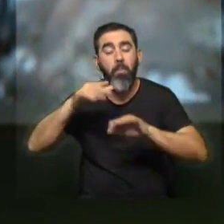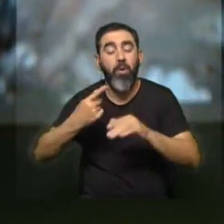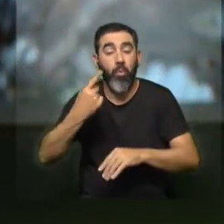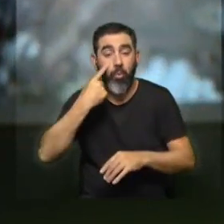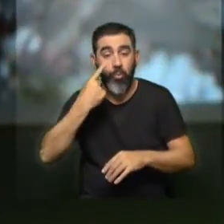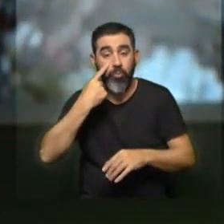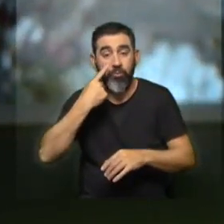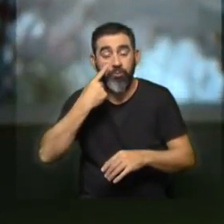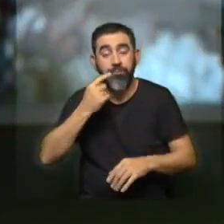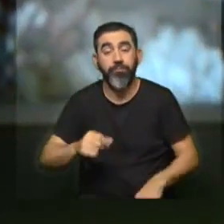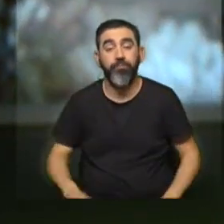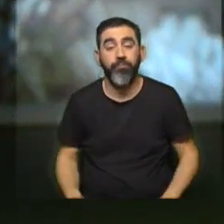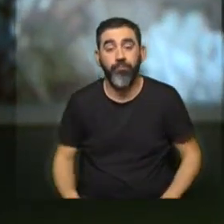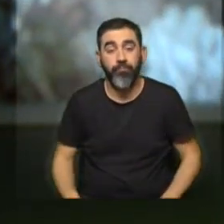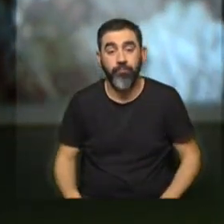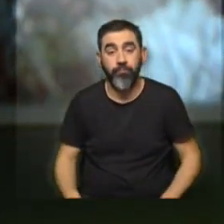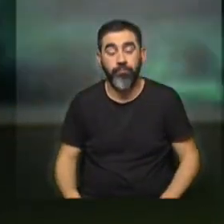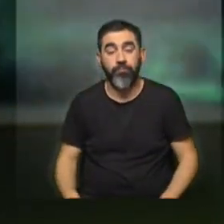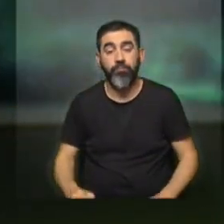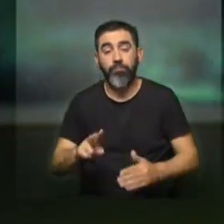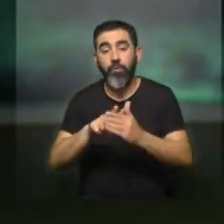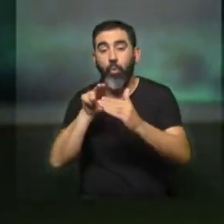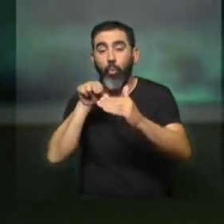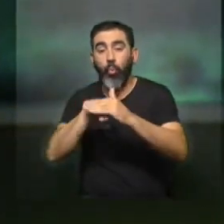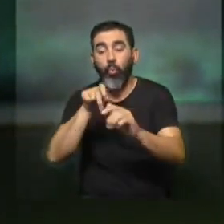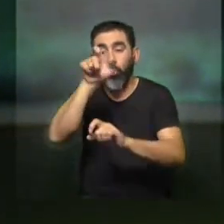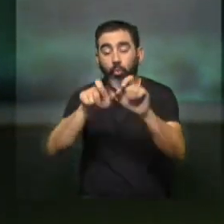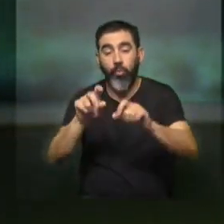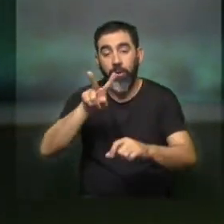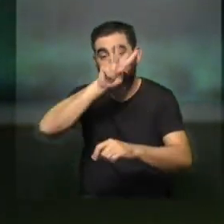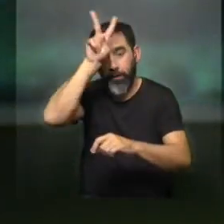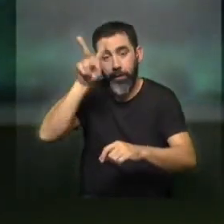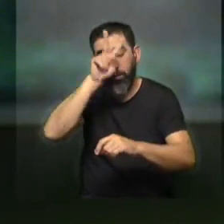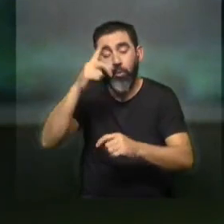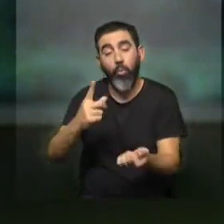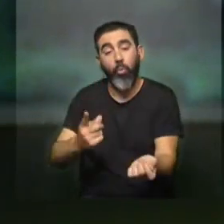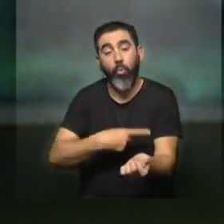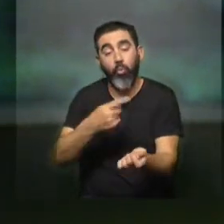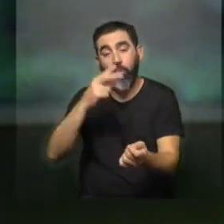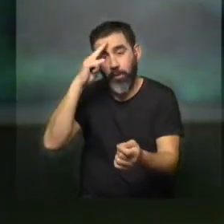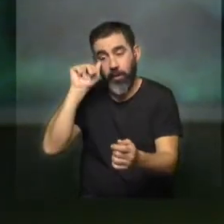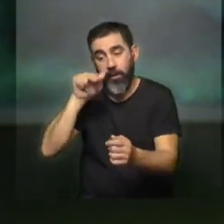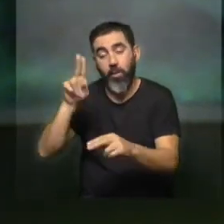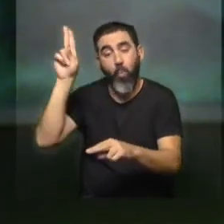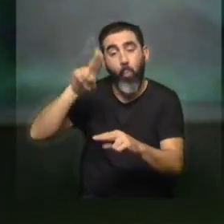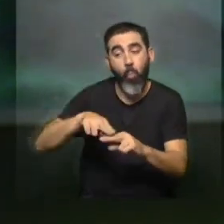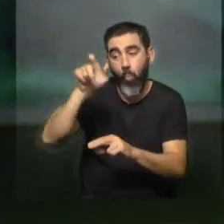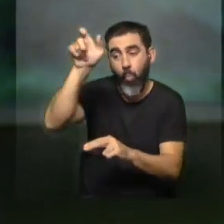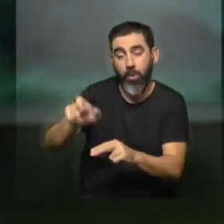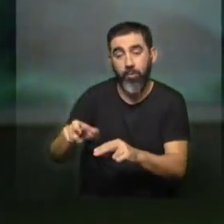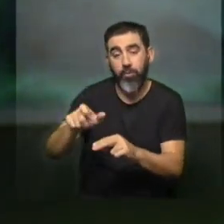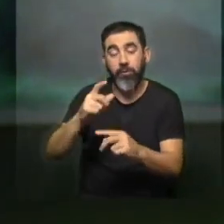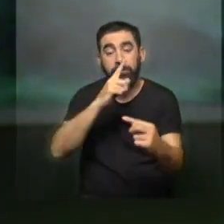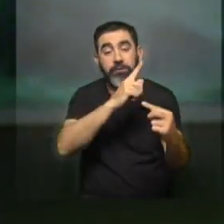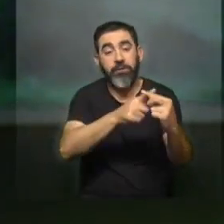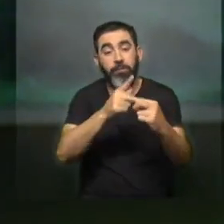conocido para los montículos, es el de tumbas o cementerios, que los indígenas tenían por costumbres enterrar a sus muertos en